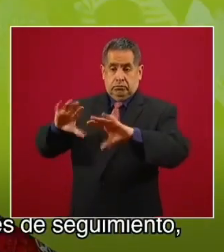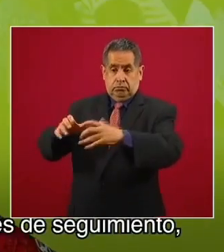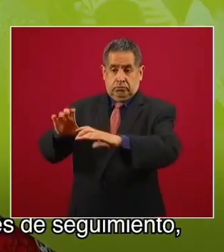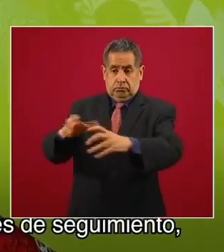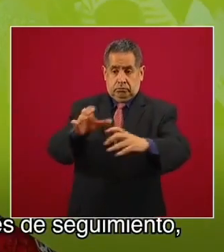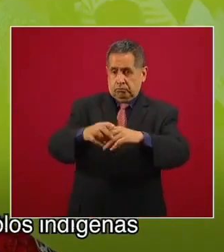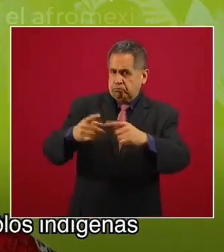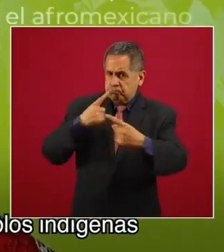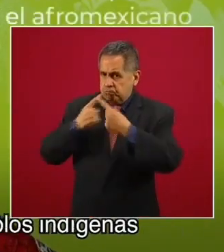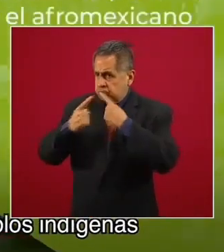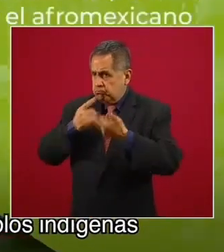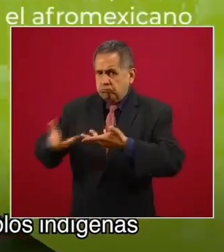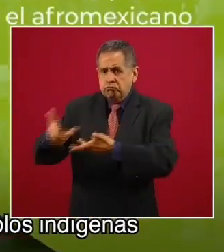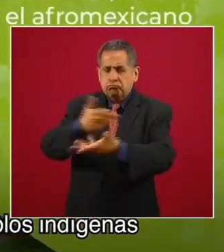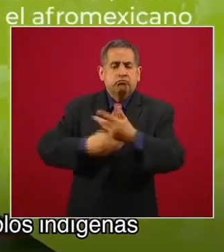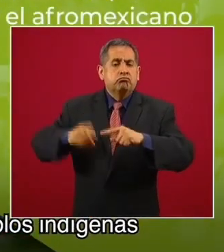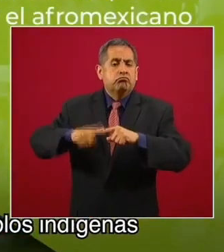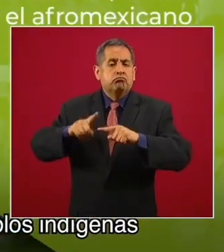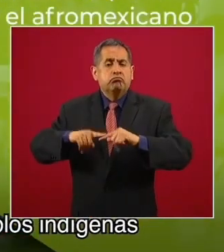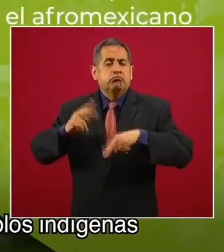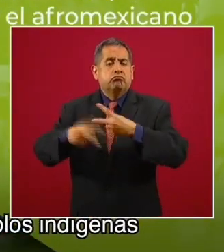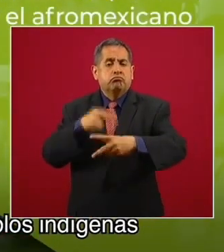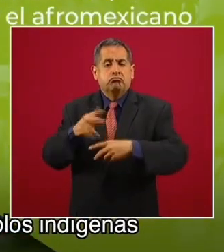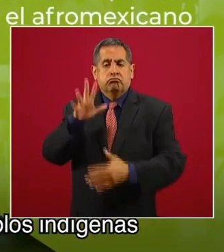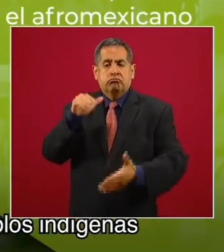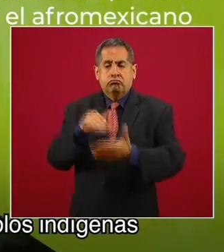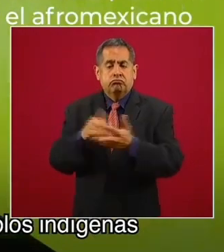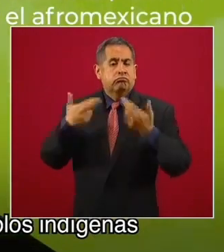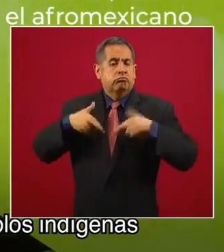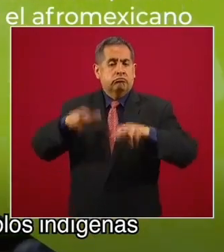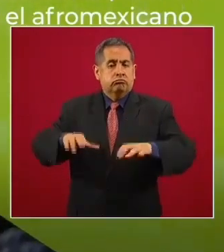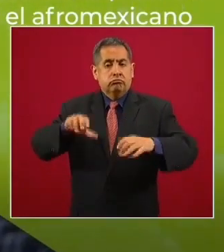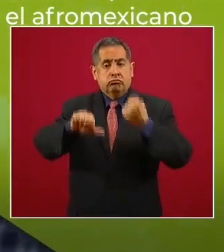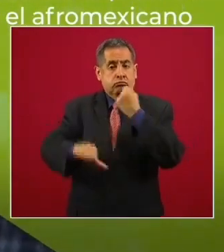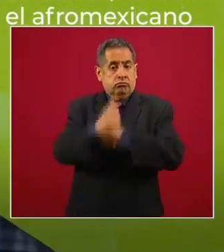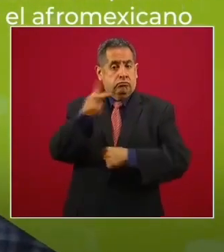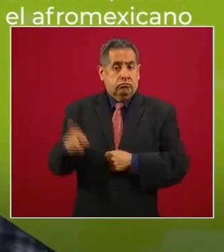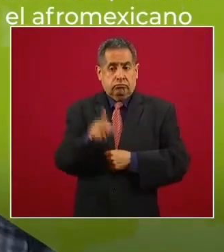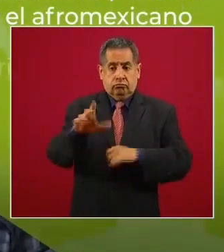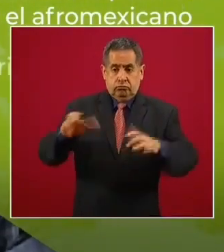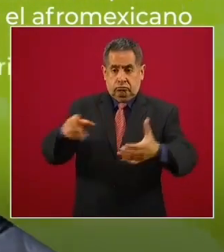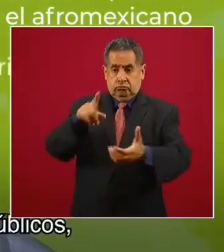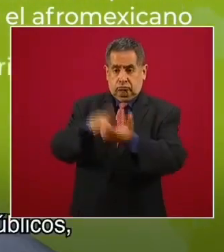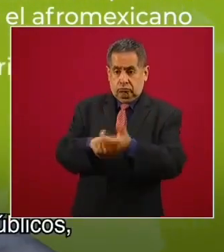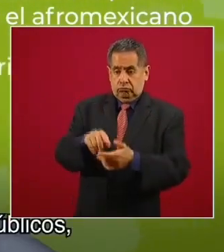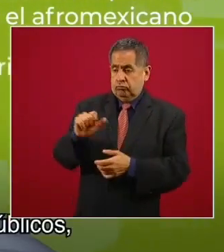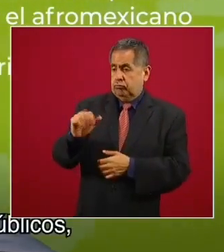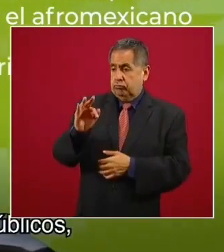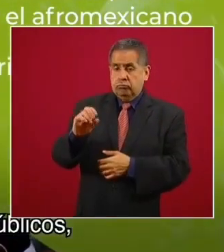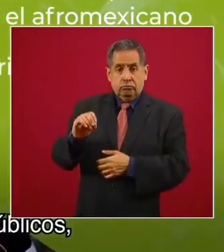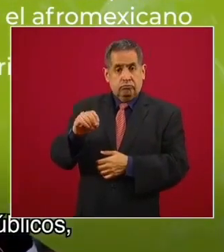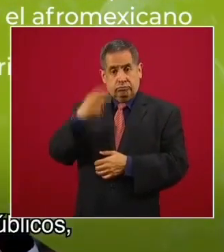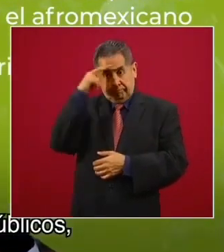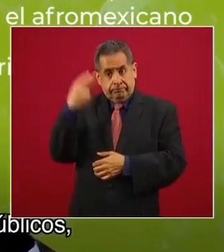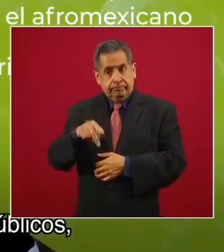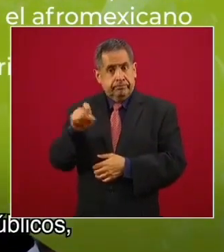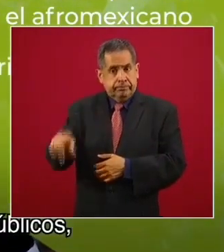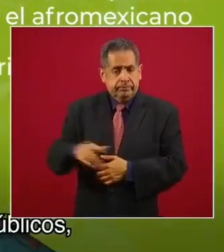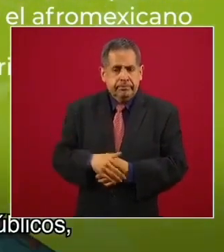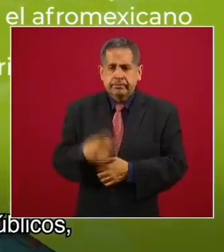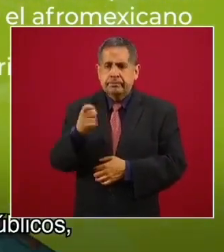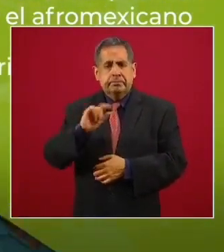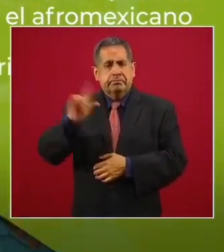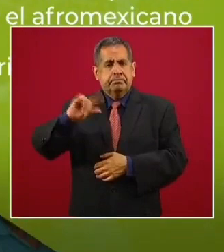de seguimiento, con asistencia de 5.000 representantes de los 11 pueblos indígenas y el pueblo afromexicano. Estuvieron presentes más de 100